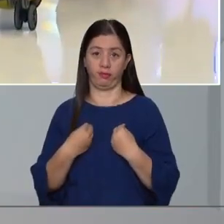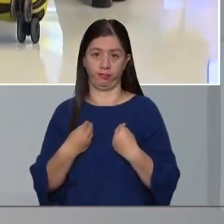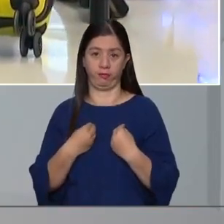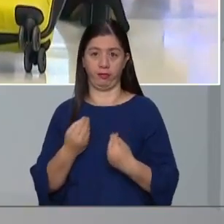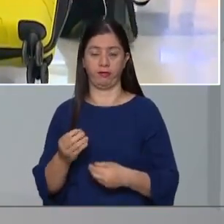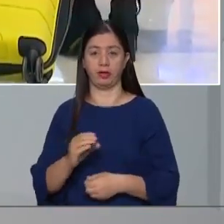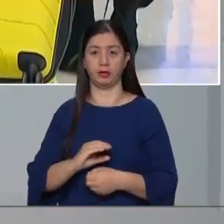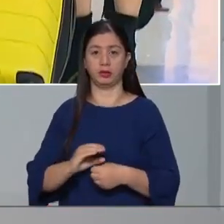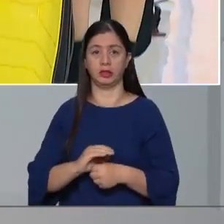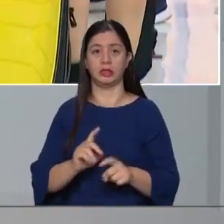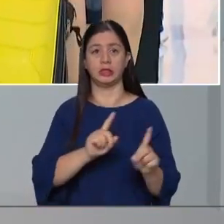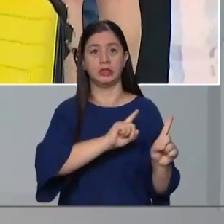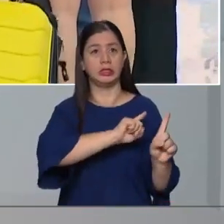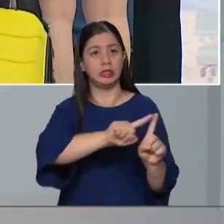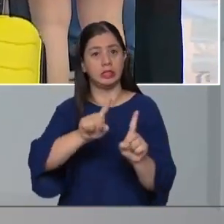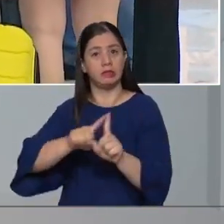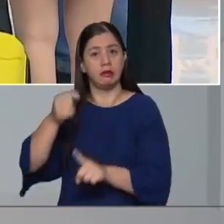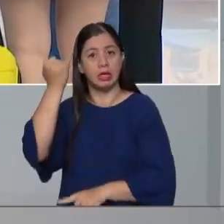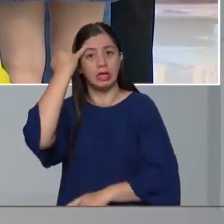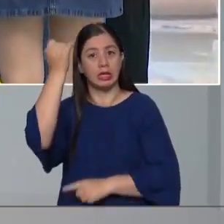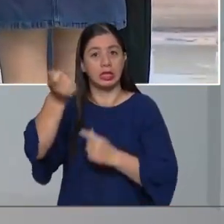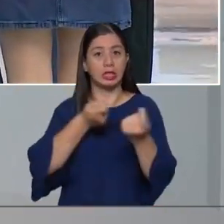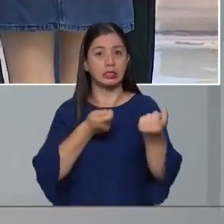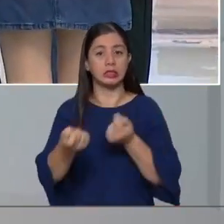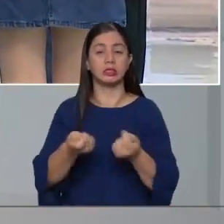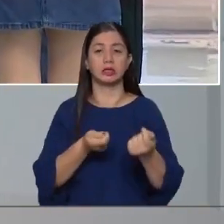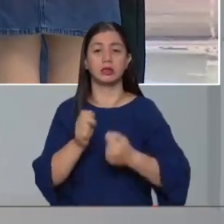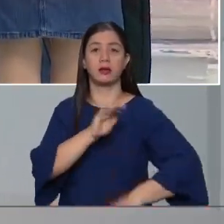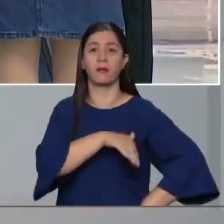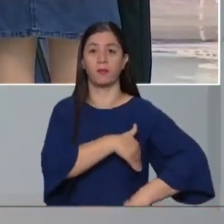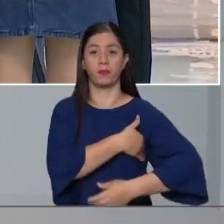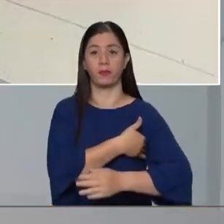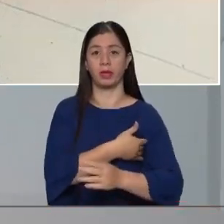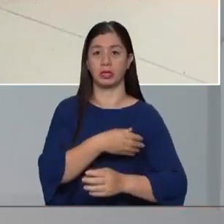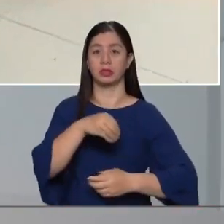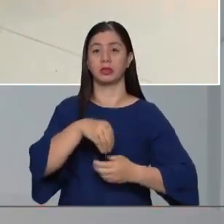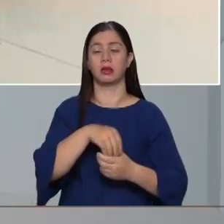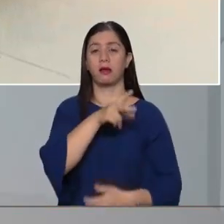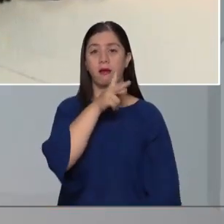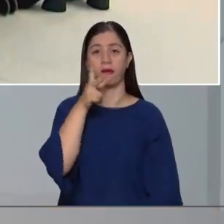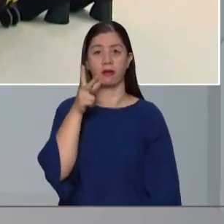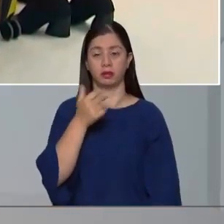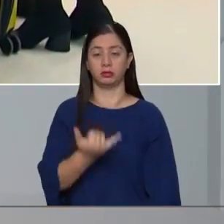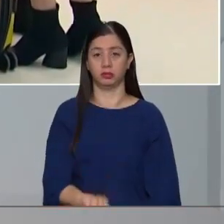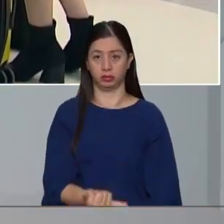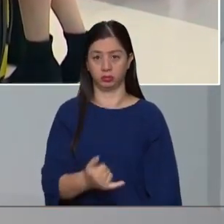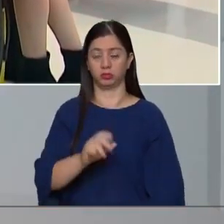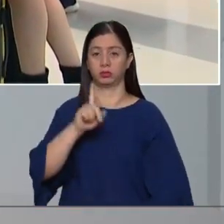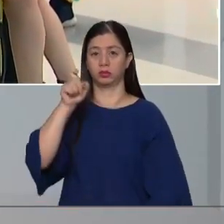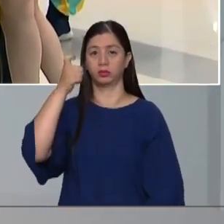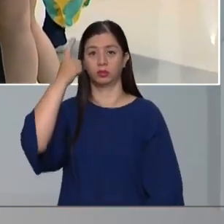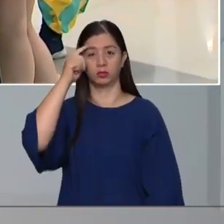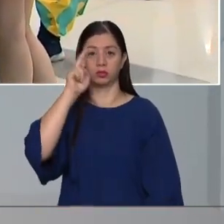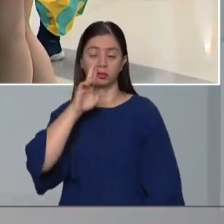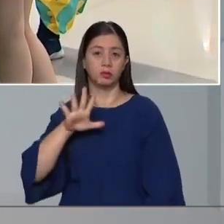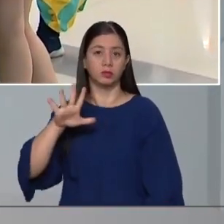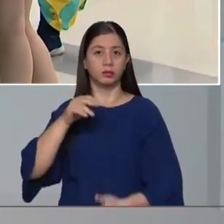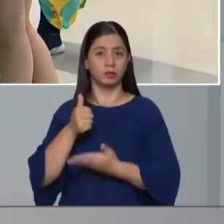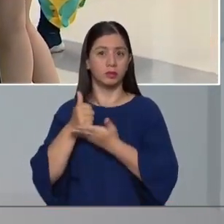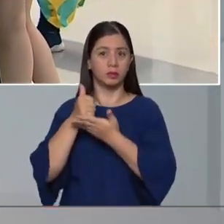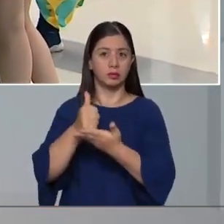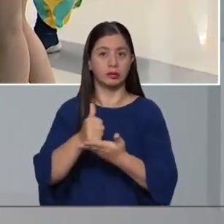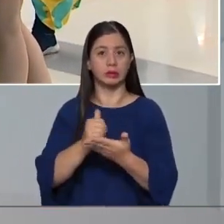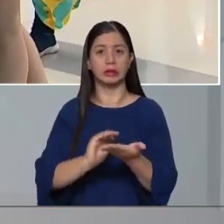Van a ser diferentes las estrategias implementadas por el Ministerio de Hacienda a través del Gobierno Nacional para ayudar que se supere